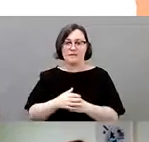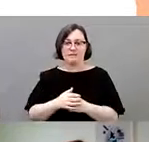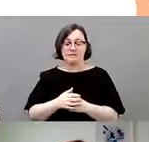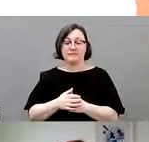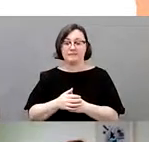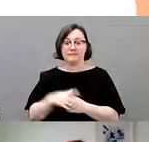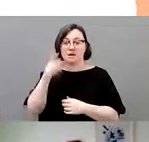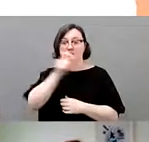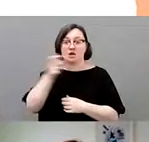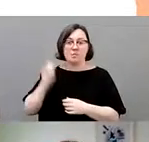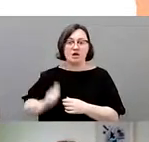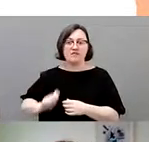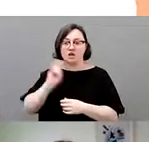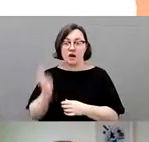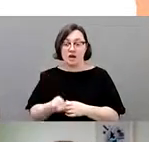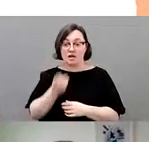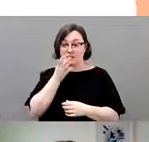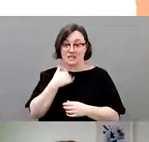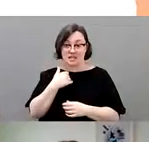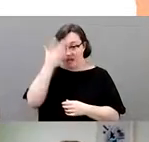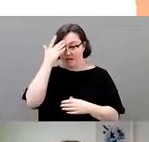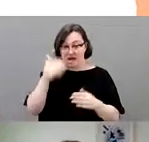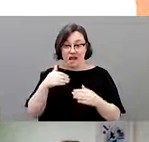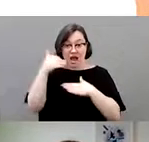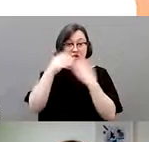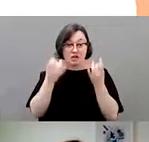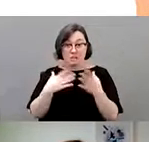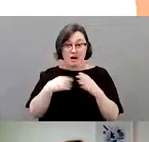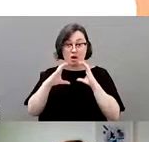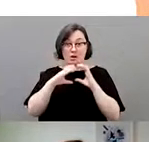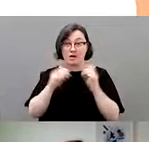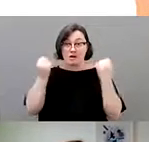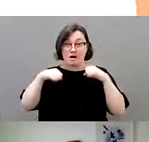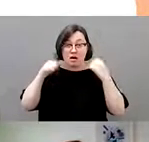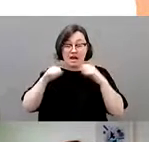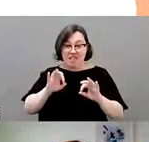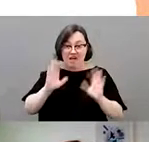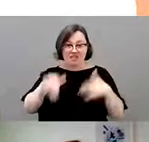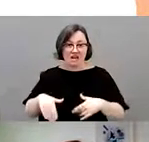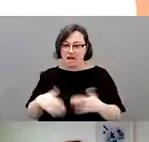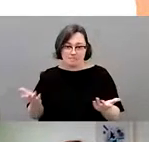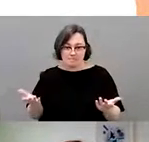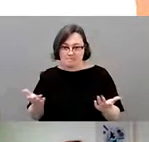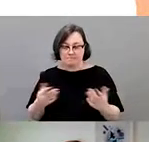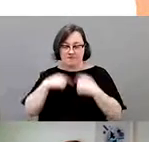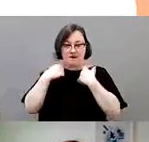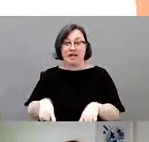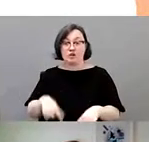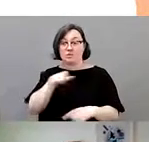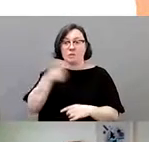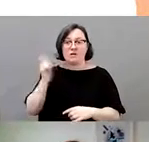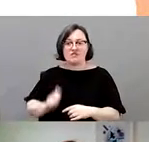Que los profesionales, porque si no empiezas desde el principio, pues mal andamos con ellos. Y los profesionales que